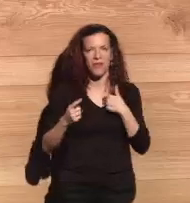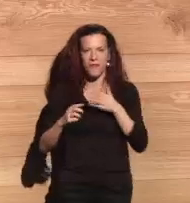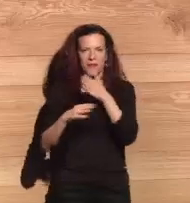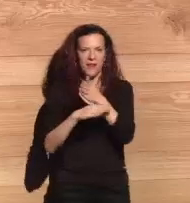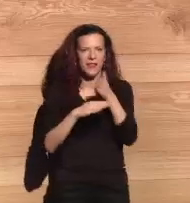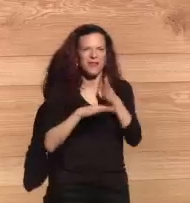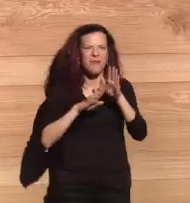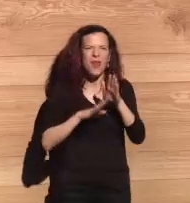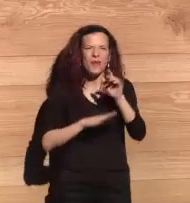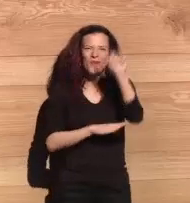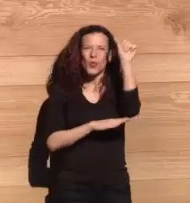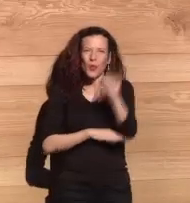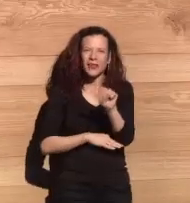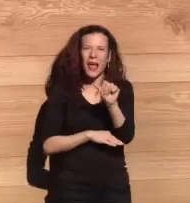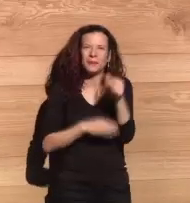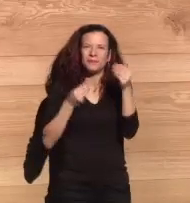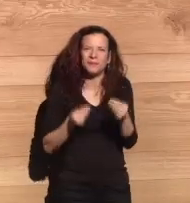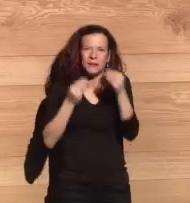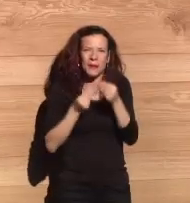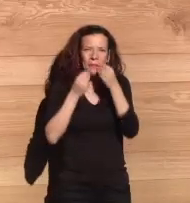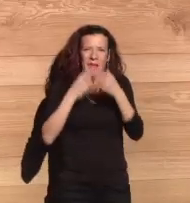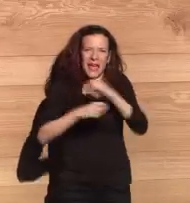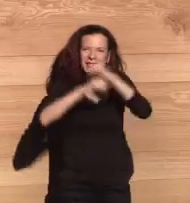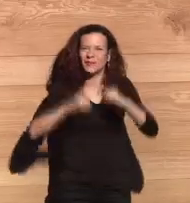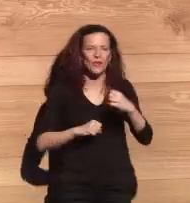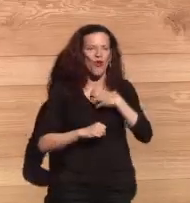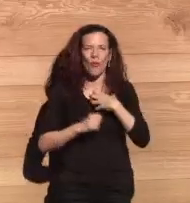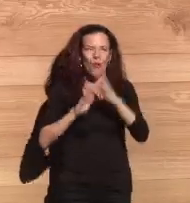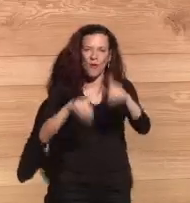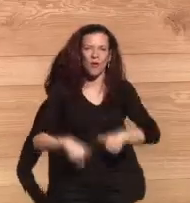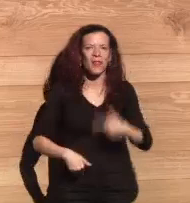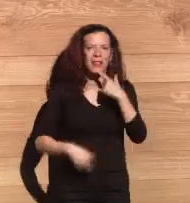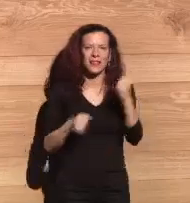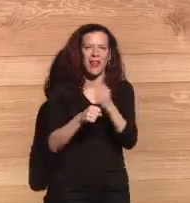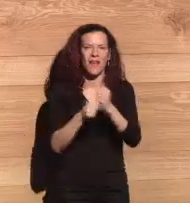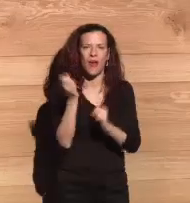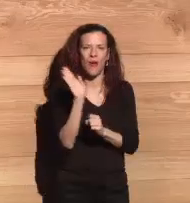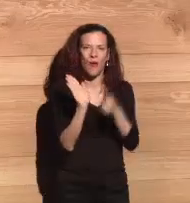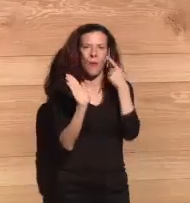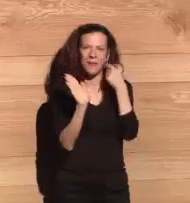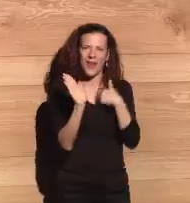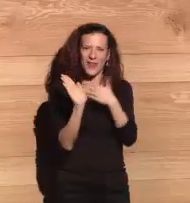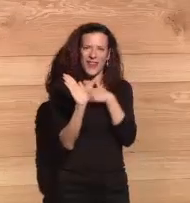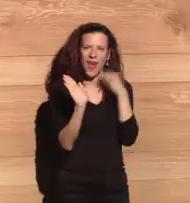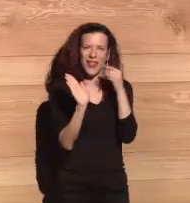reportaje no terminaba de ser consistente. O sea, yo no podía volverme a decir, yo he hecho un trabajo como yo quería. No.